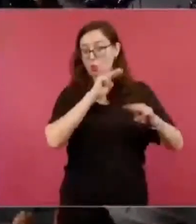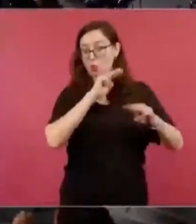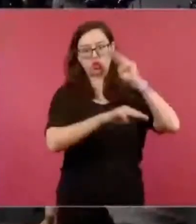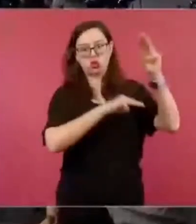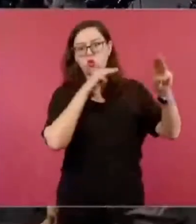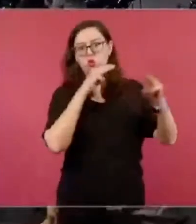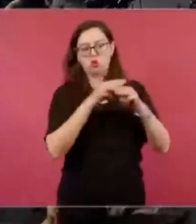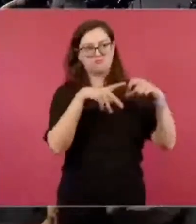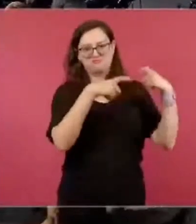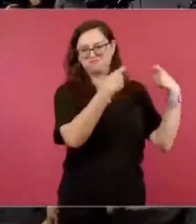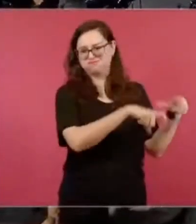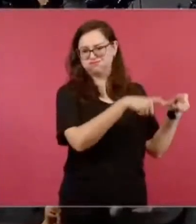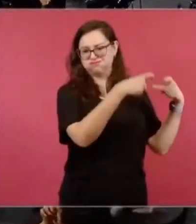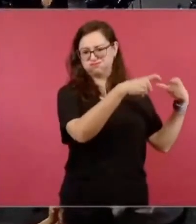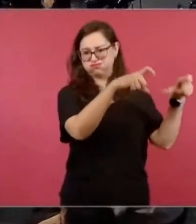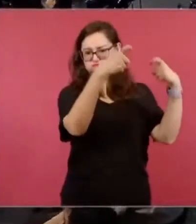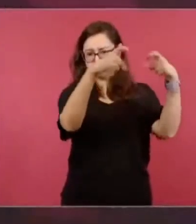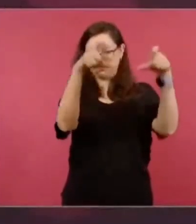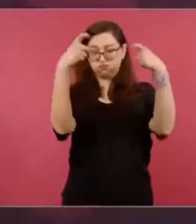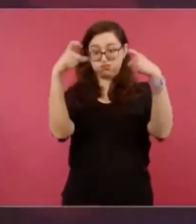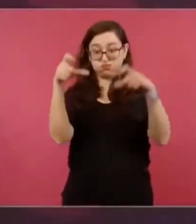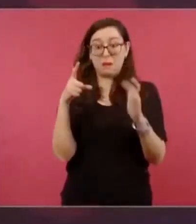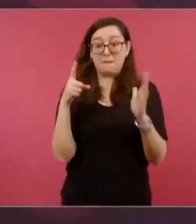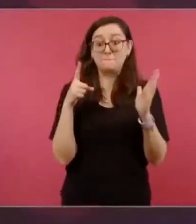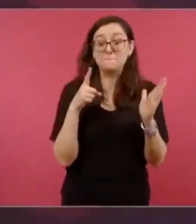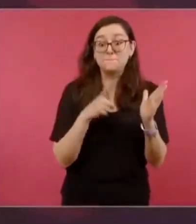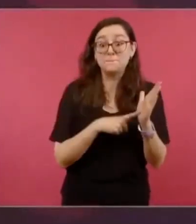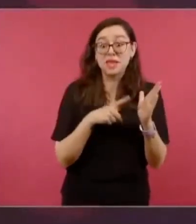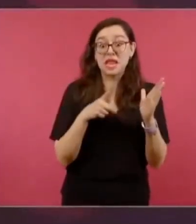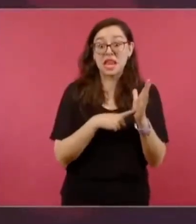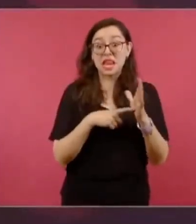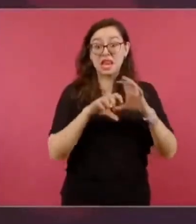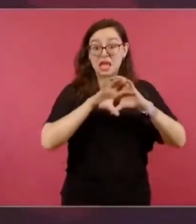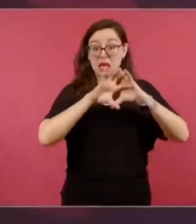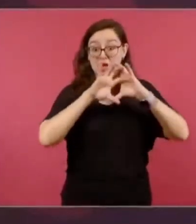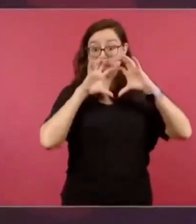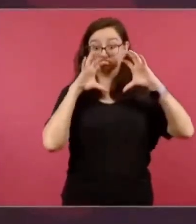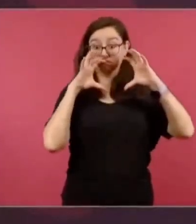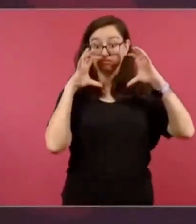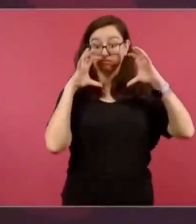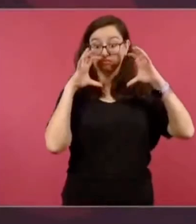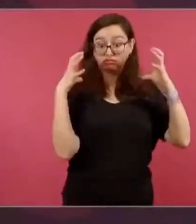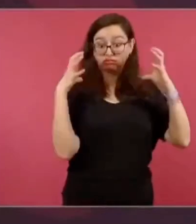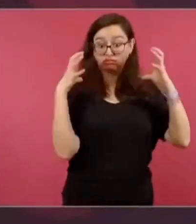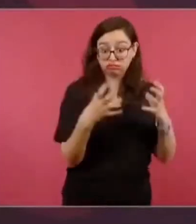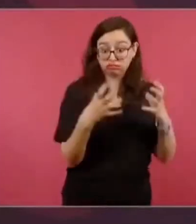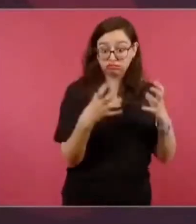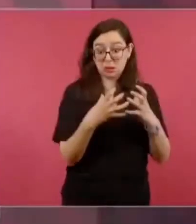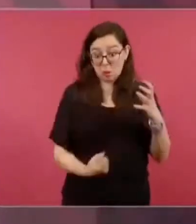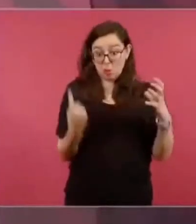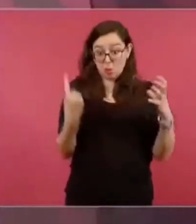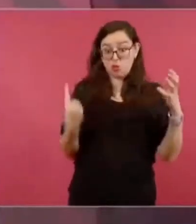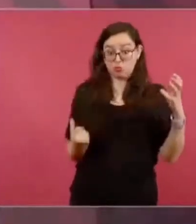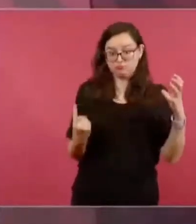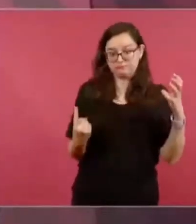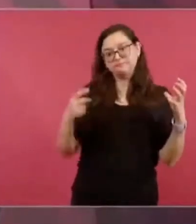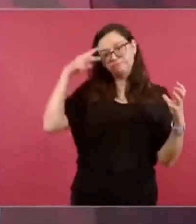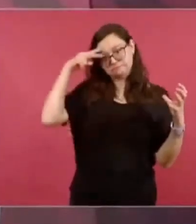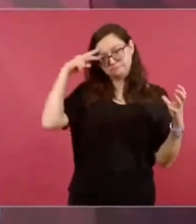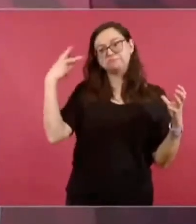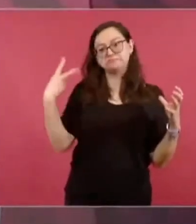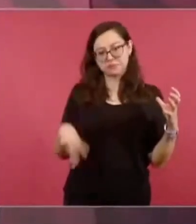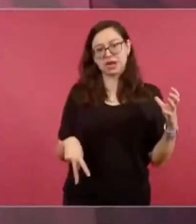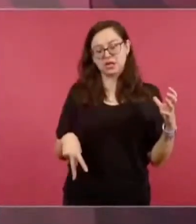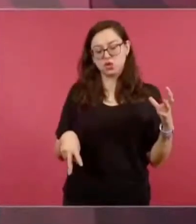los 1000 multimillonarios más importantes del mundo. Una familia, creo